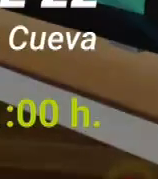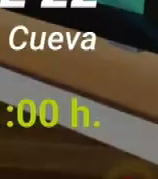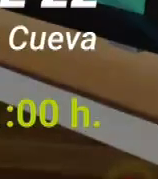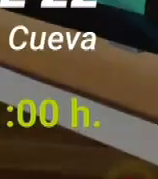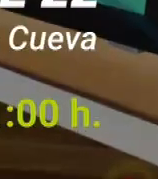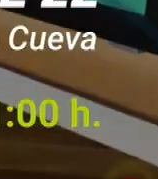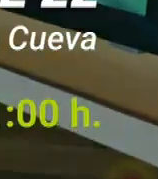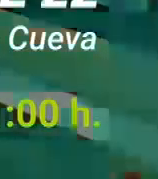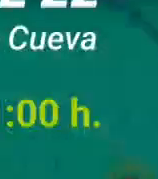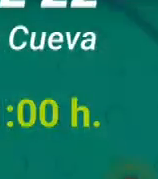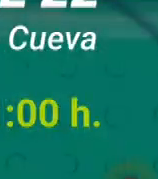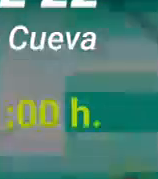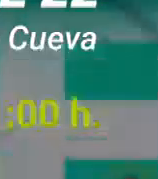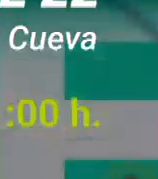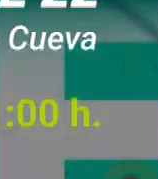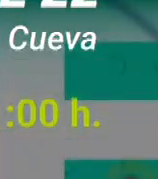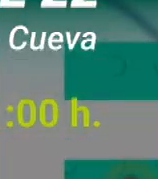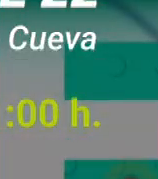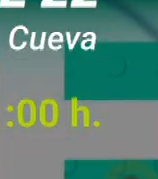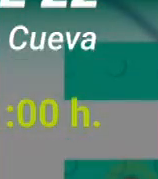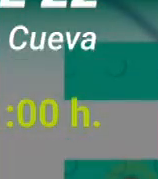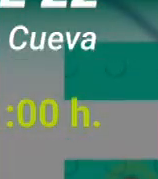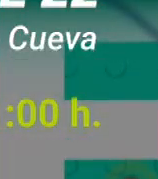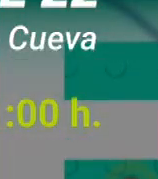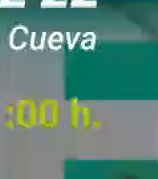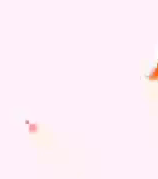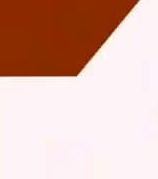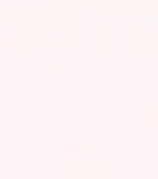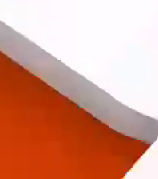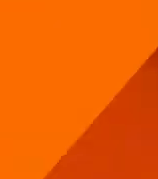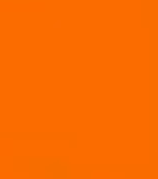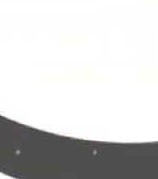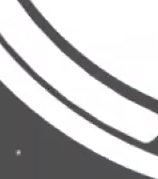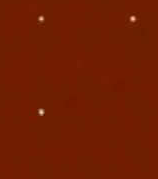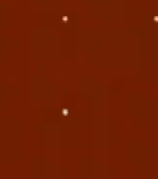¡Los esperamos! Hoy, 21 horas.